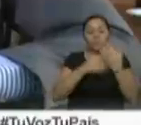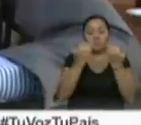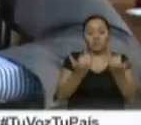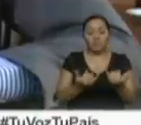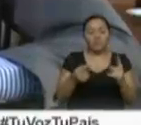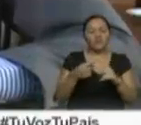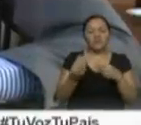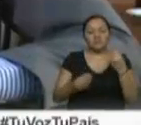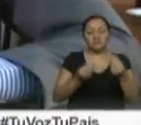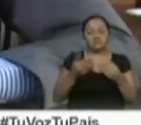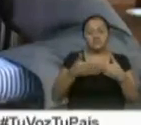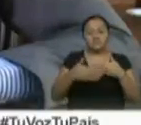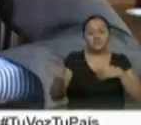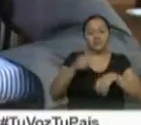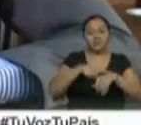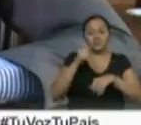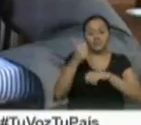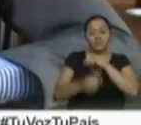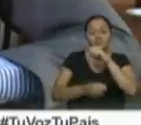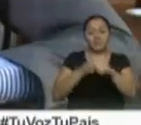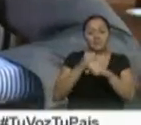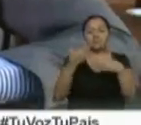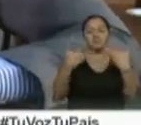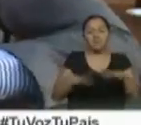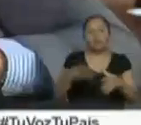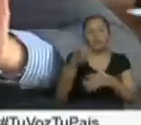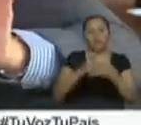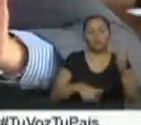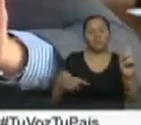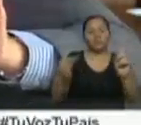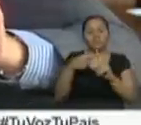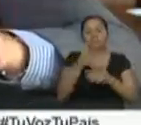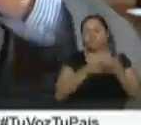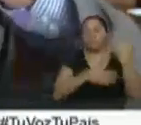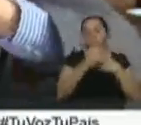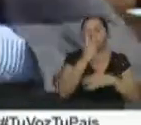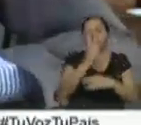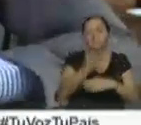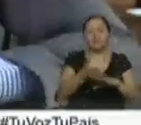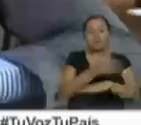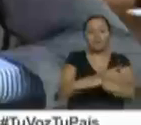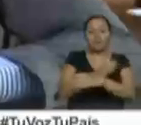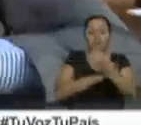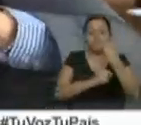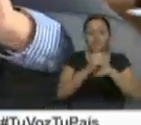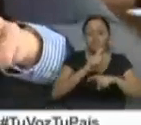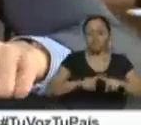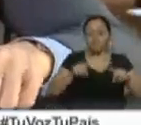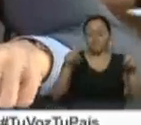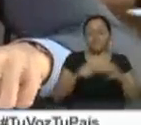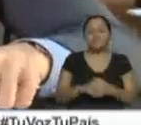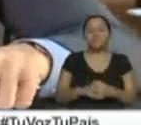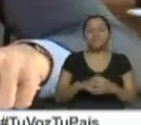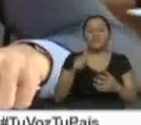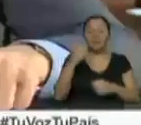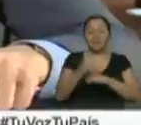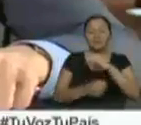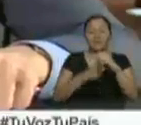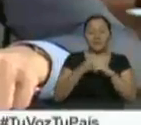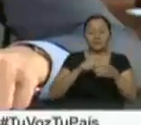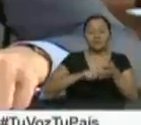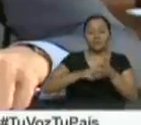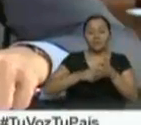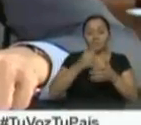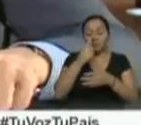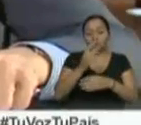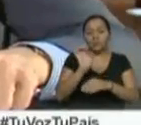actualmente, en este periodo de 10 años, ha duplicado históricamente lo que se hizo en años anteriores. En estos 10 años, la Contraloría